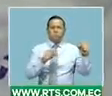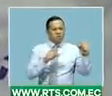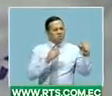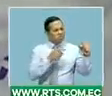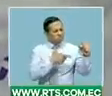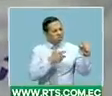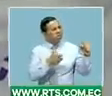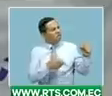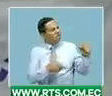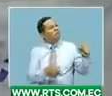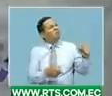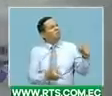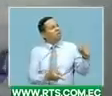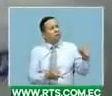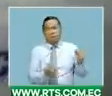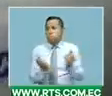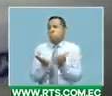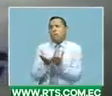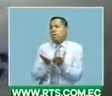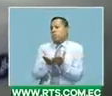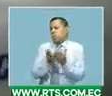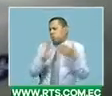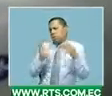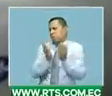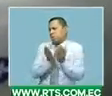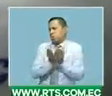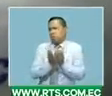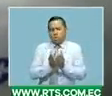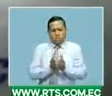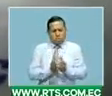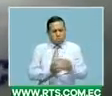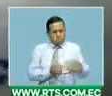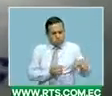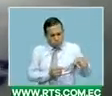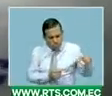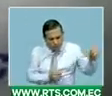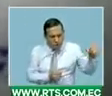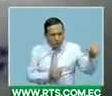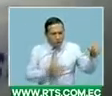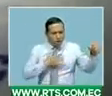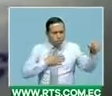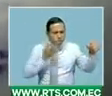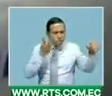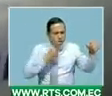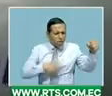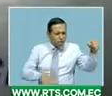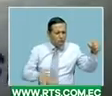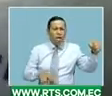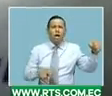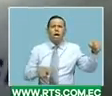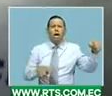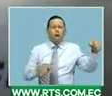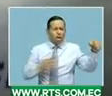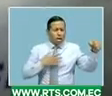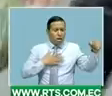dice, esto es basura. Le muevo así y le hacía la rodilla de mi hija que se movían. Le digo, desgraciado, mataste a mi hija. La